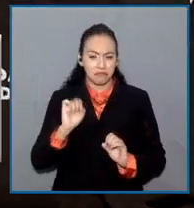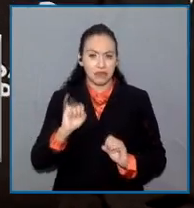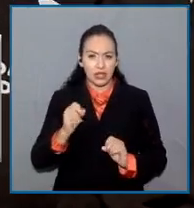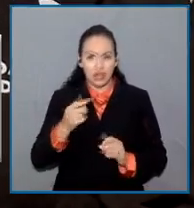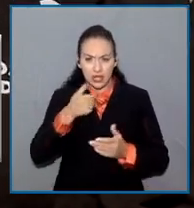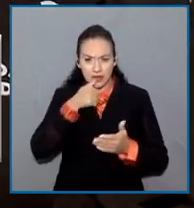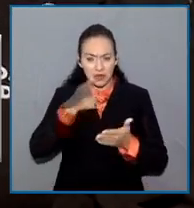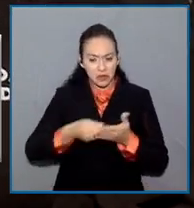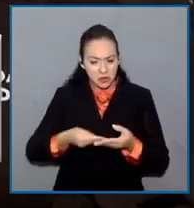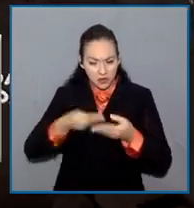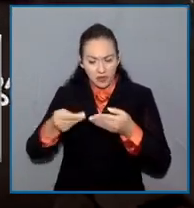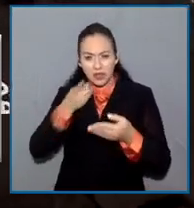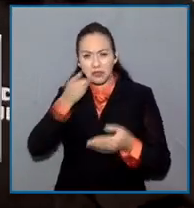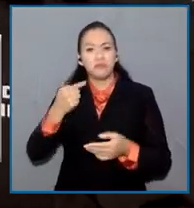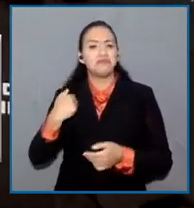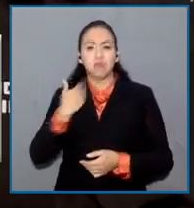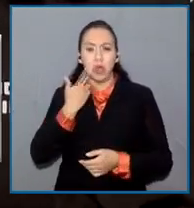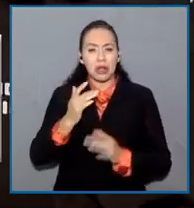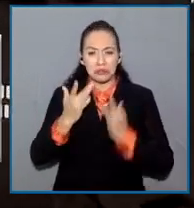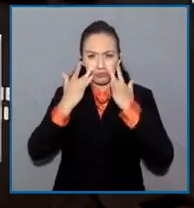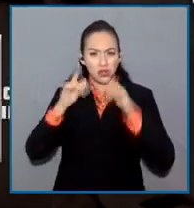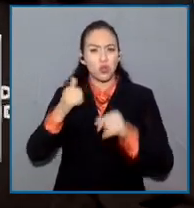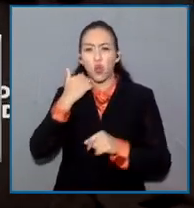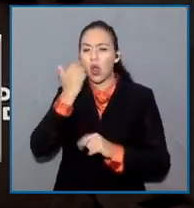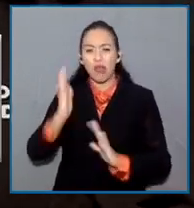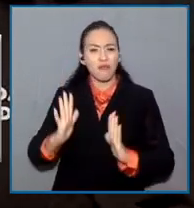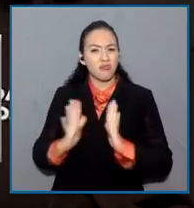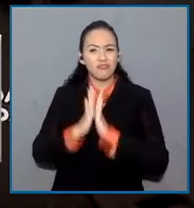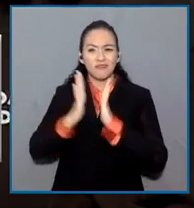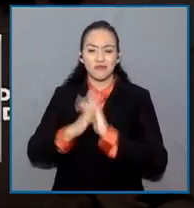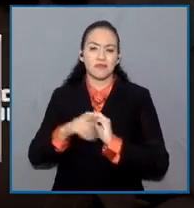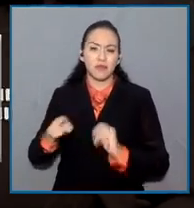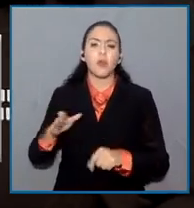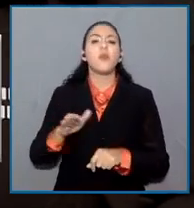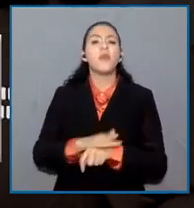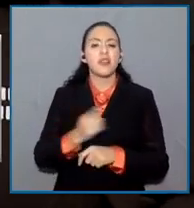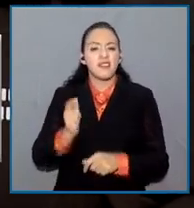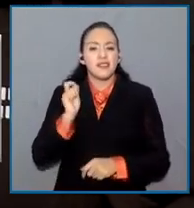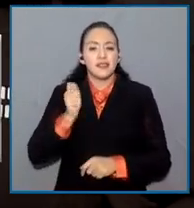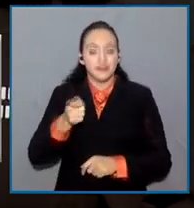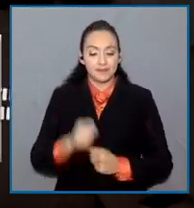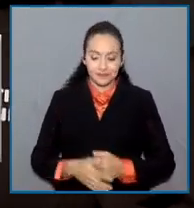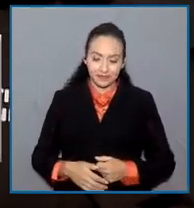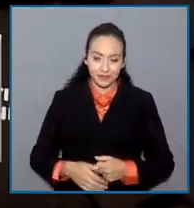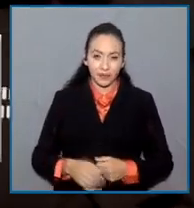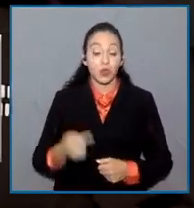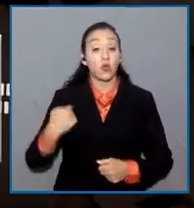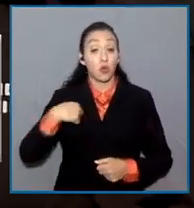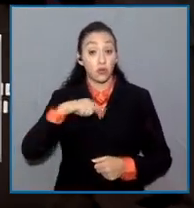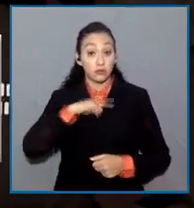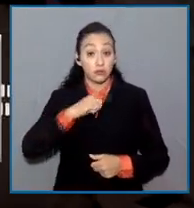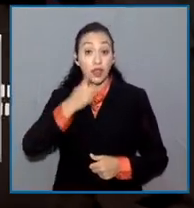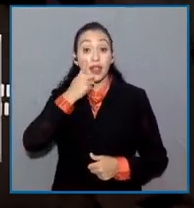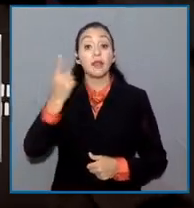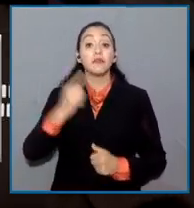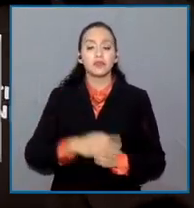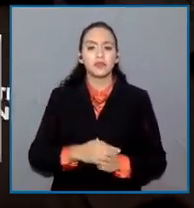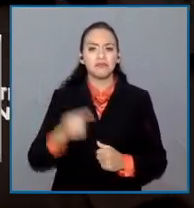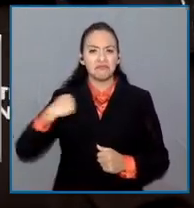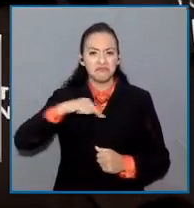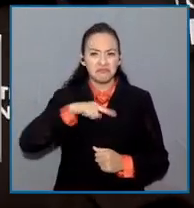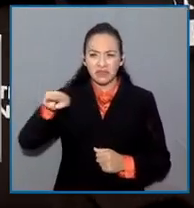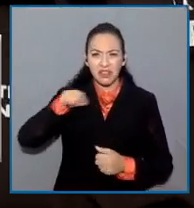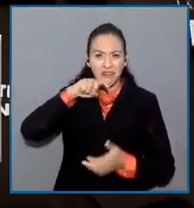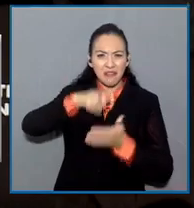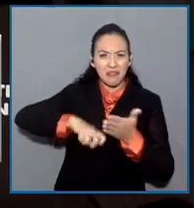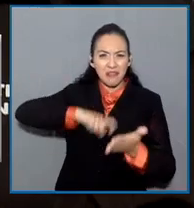una protesta y una promesa a la sociedad. Al declinar, manifestamos nuestro rechazo a una reforma que va en